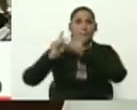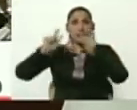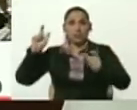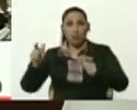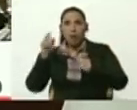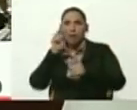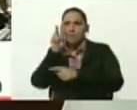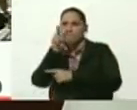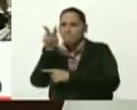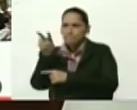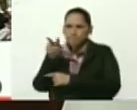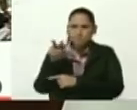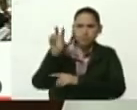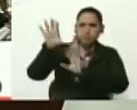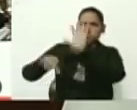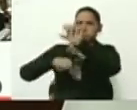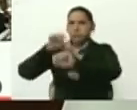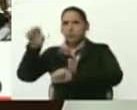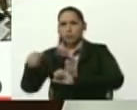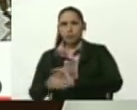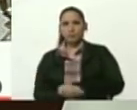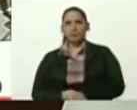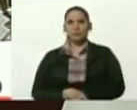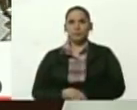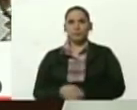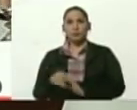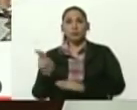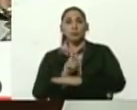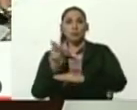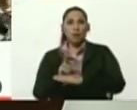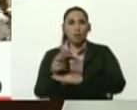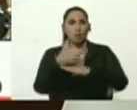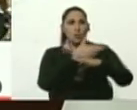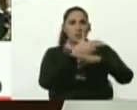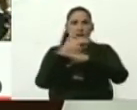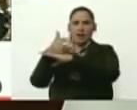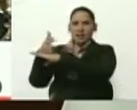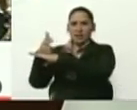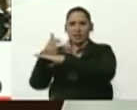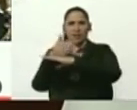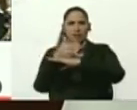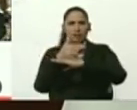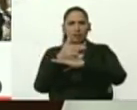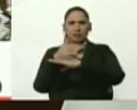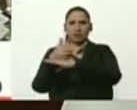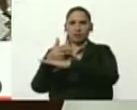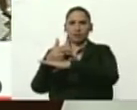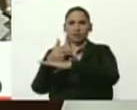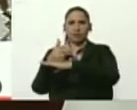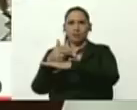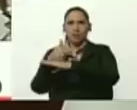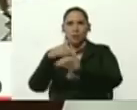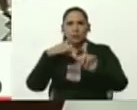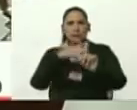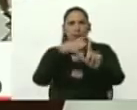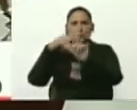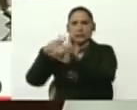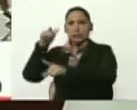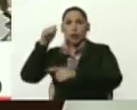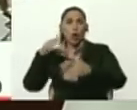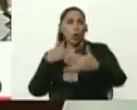captaron utilizando tanquetas arremetieron contra personas. Y calculemos que